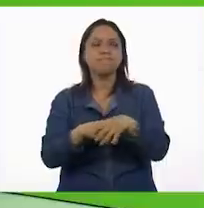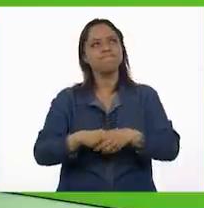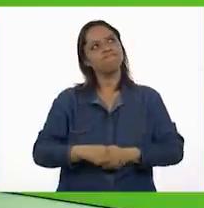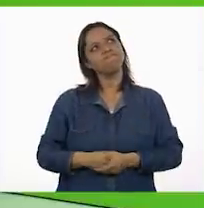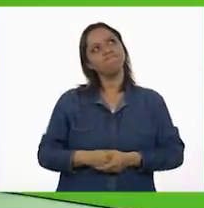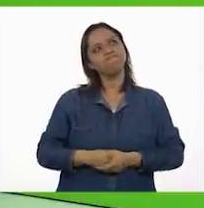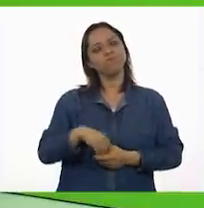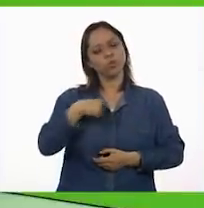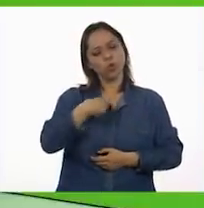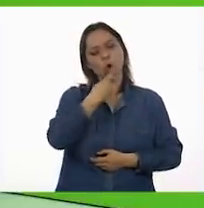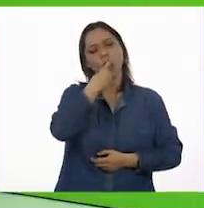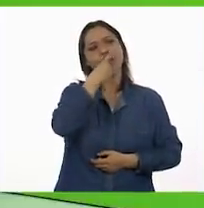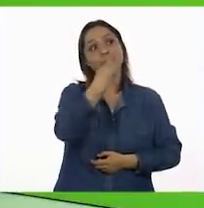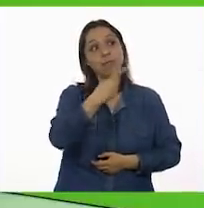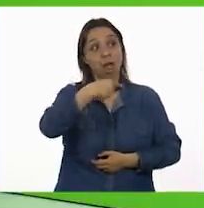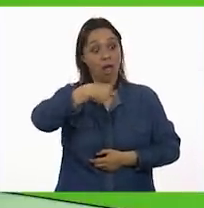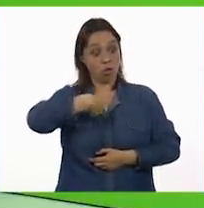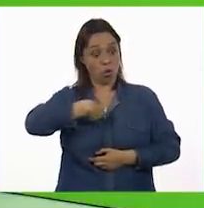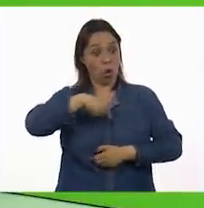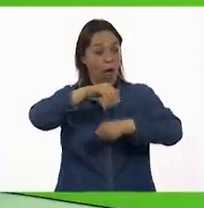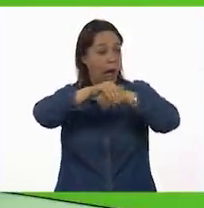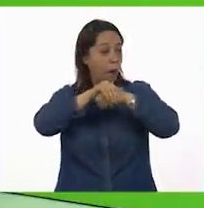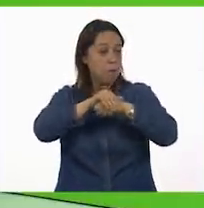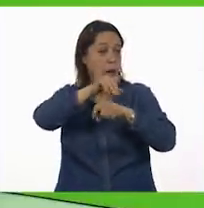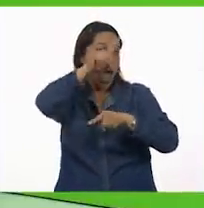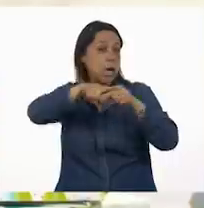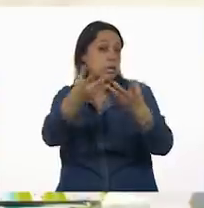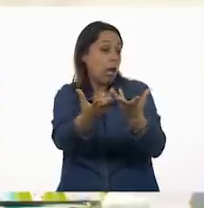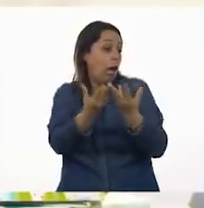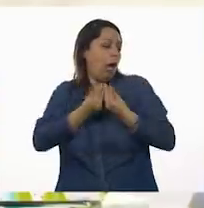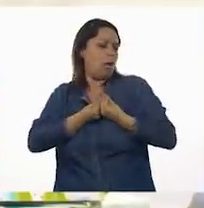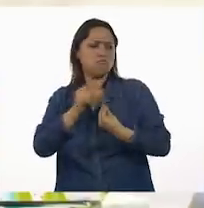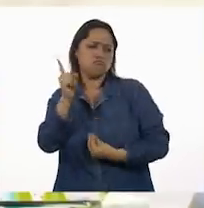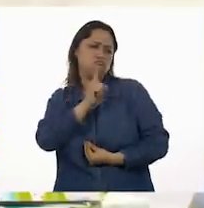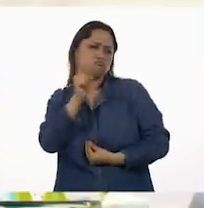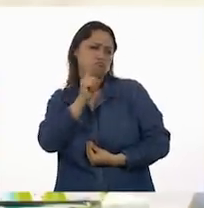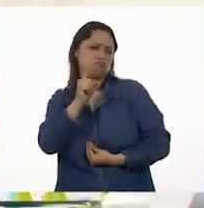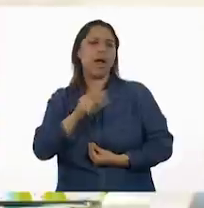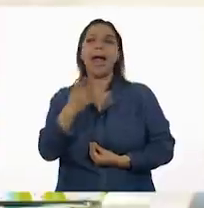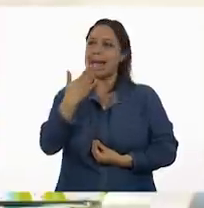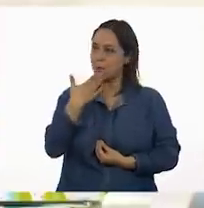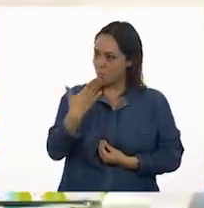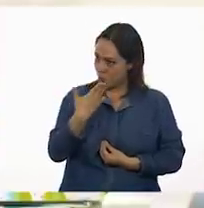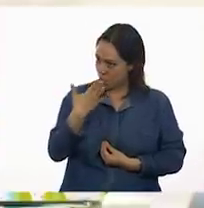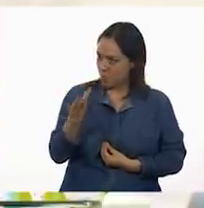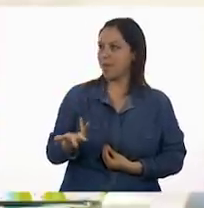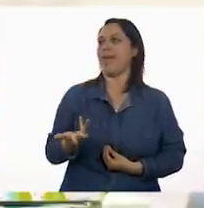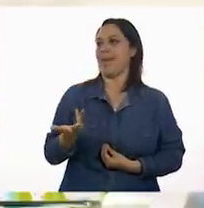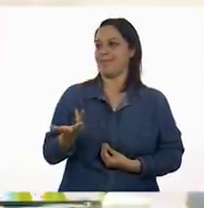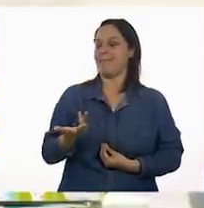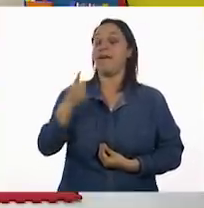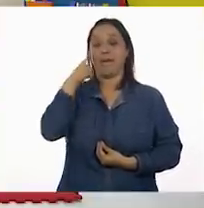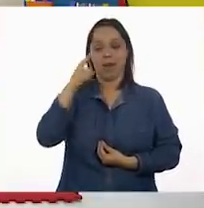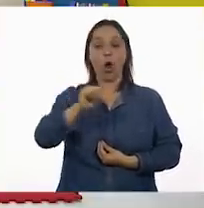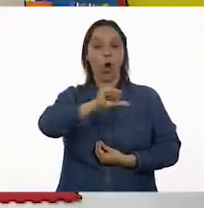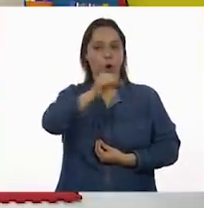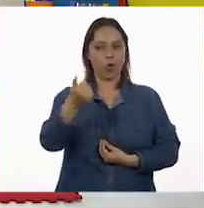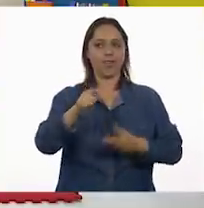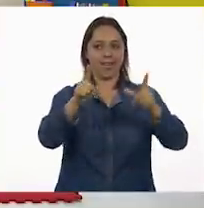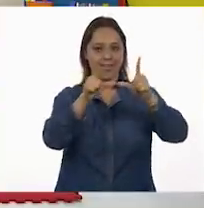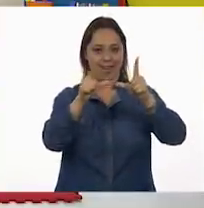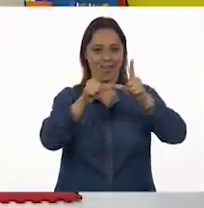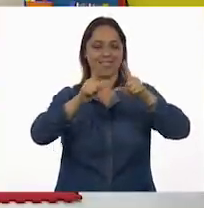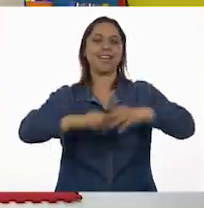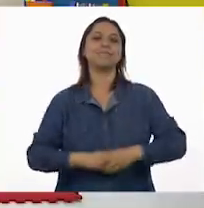Le diría que no le quiero quitar a su amiga Beatriz. Muy bien. Vamos a sacar la siguiente tarjeta.